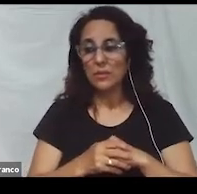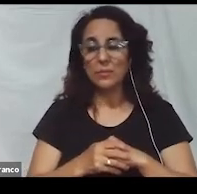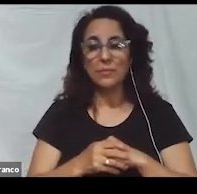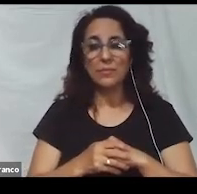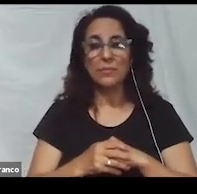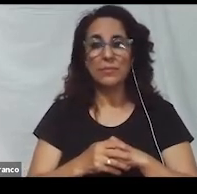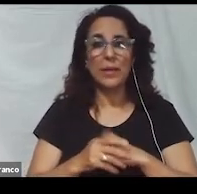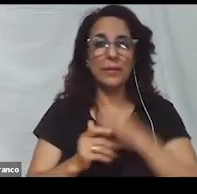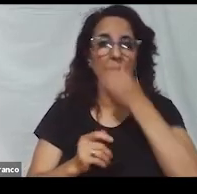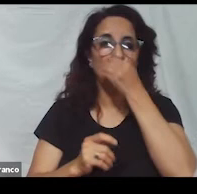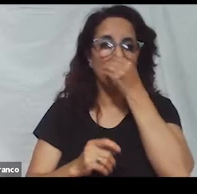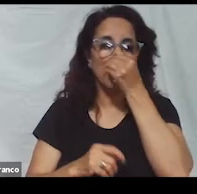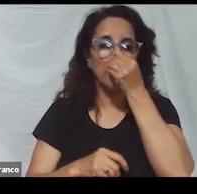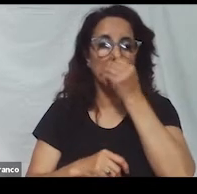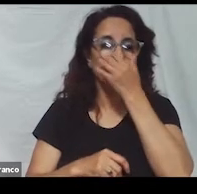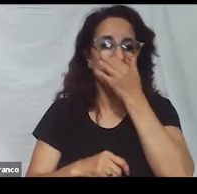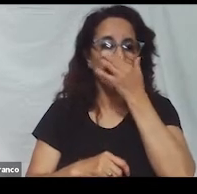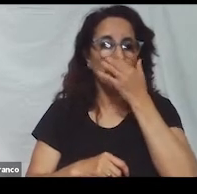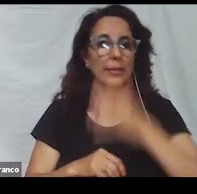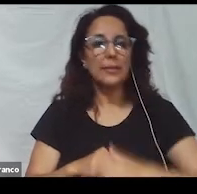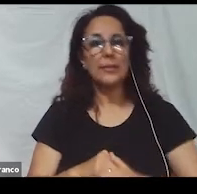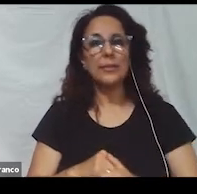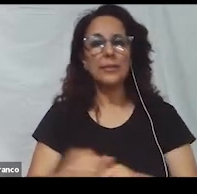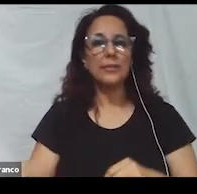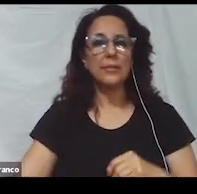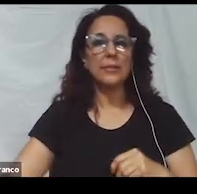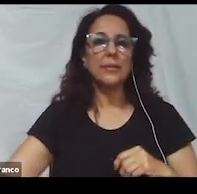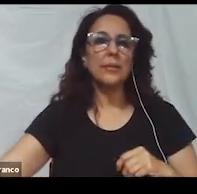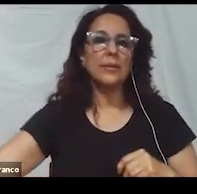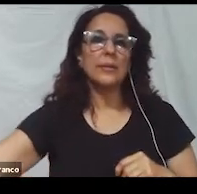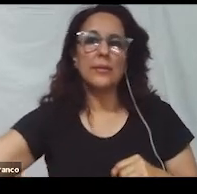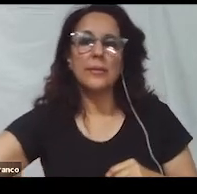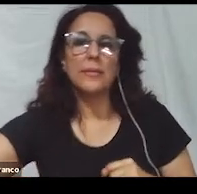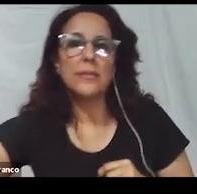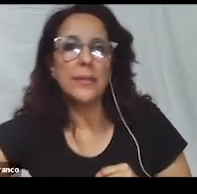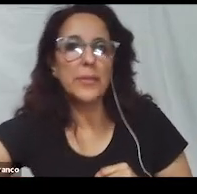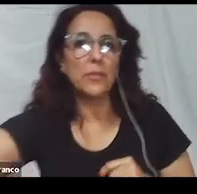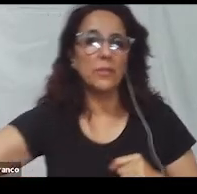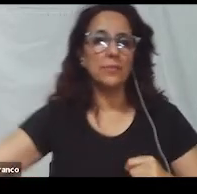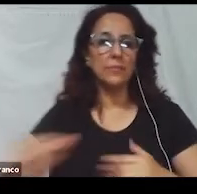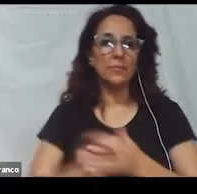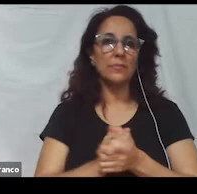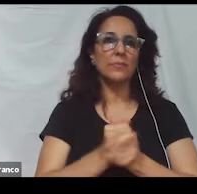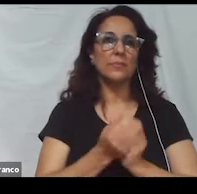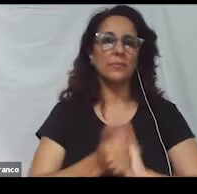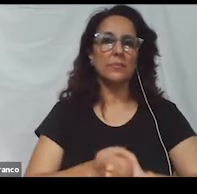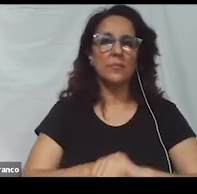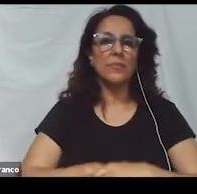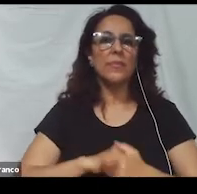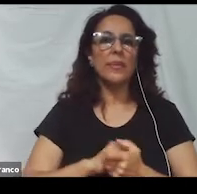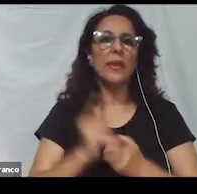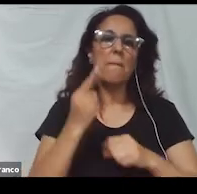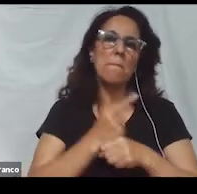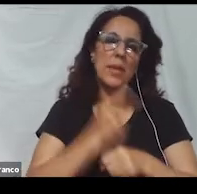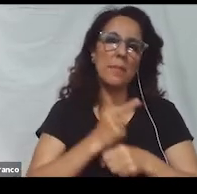Es la recomendable si nunca han usado ninguna y están empezando con este mundo de agregar librerías de programación, empiecen por esa que está ahí